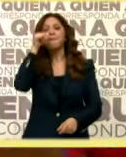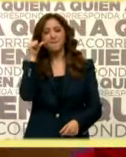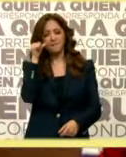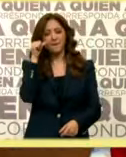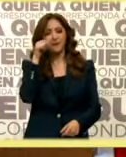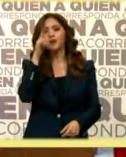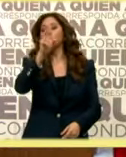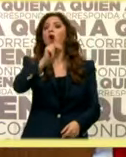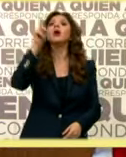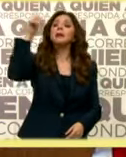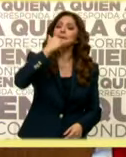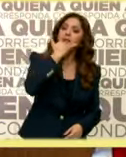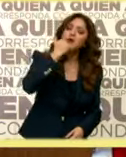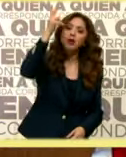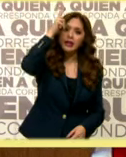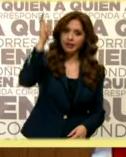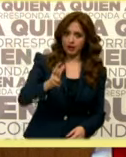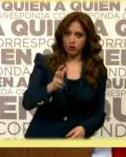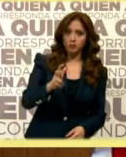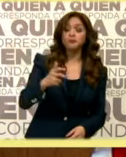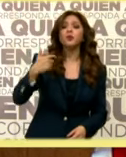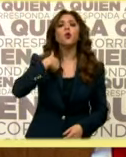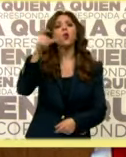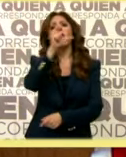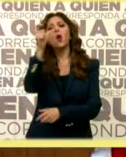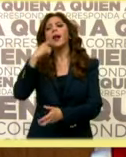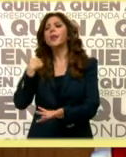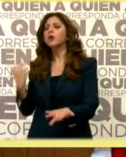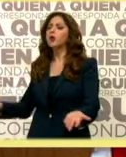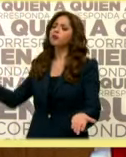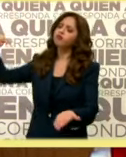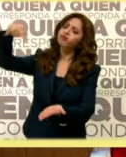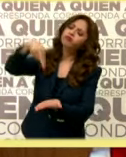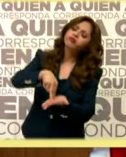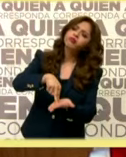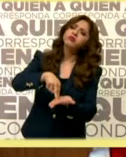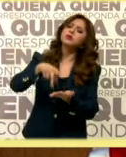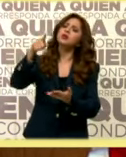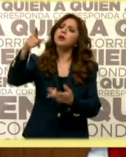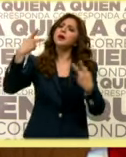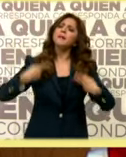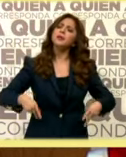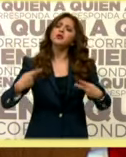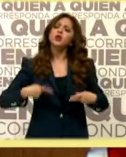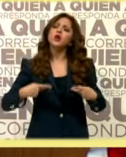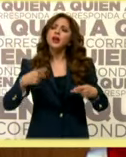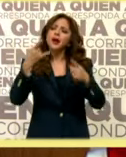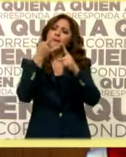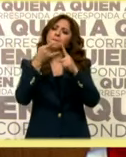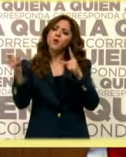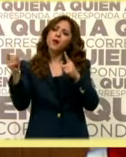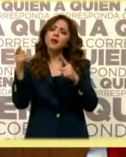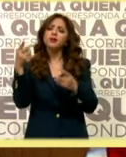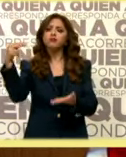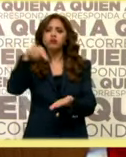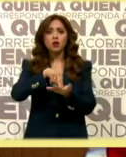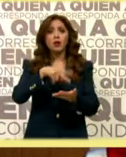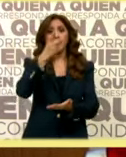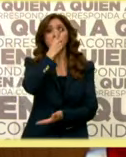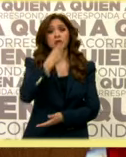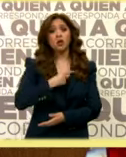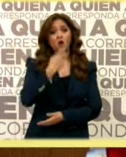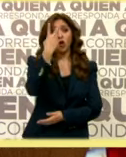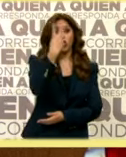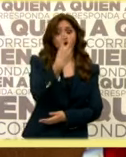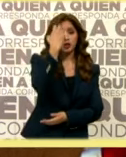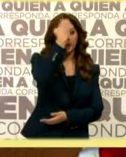Cuando llegué a la puerta, me dijo el que me recibía que había dos exámenes. Dije, ¿dos? ¿Uno es